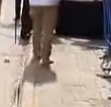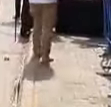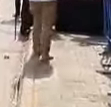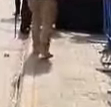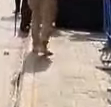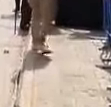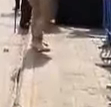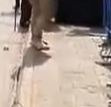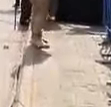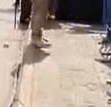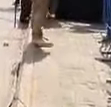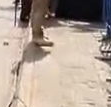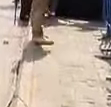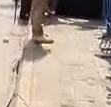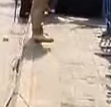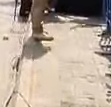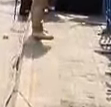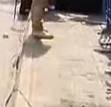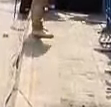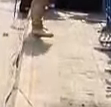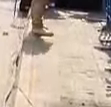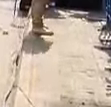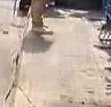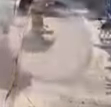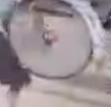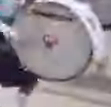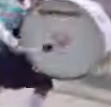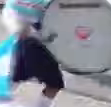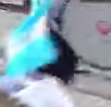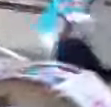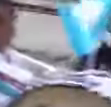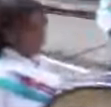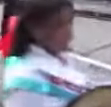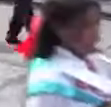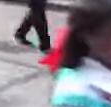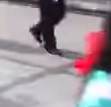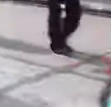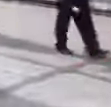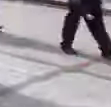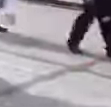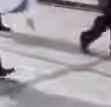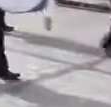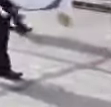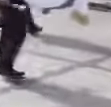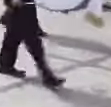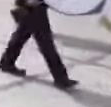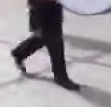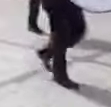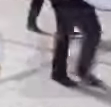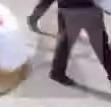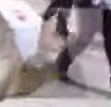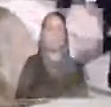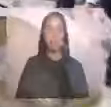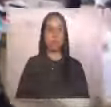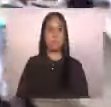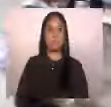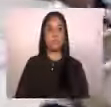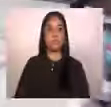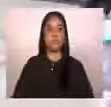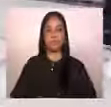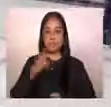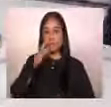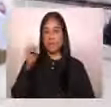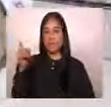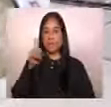Band Rofeca, que significa Dios sana, llevando a ser acreedores de varios trofeos a lo largo de los